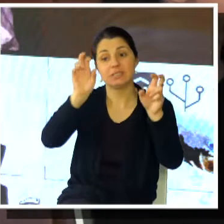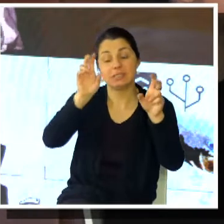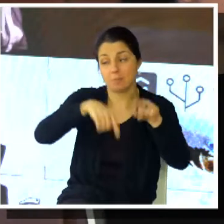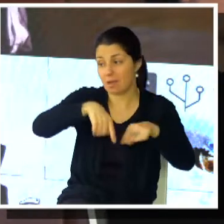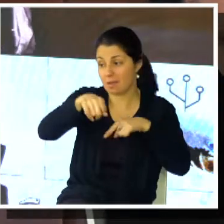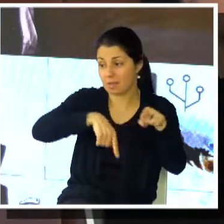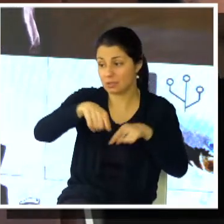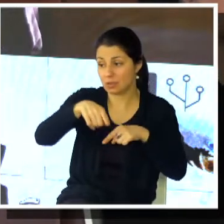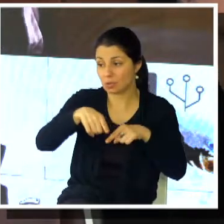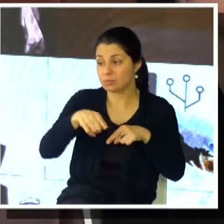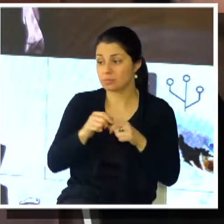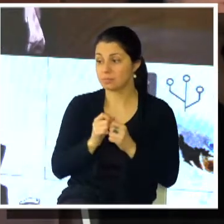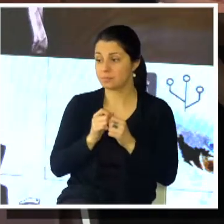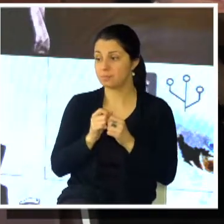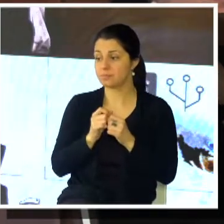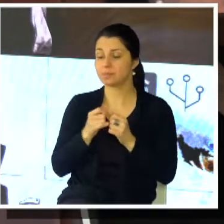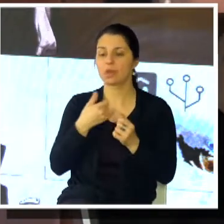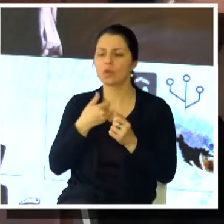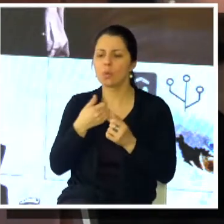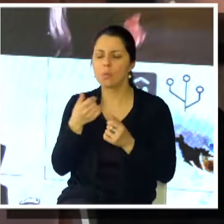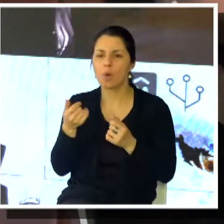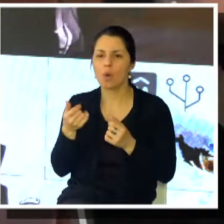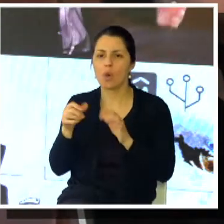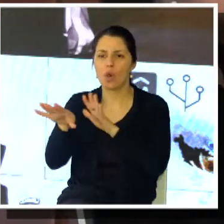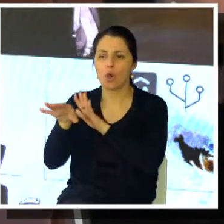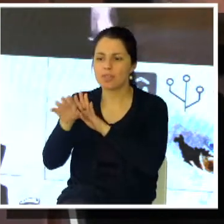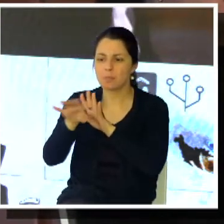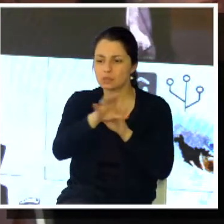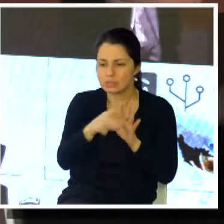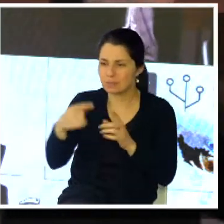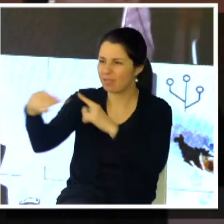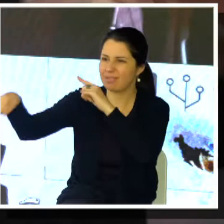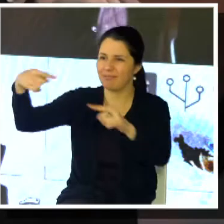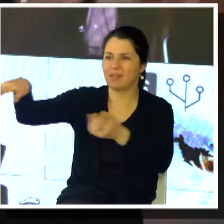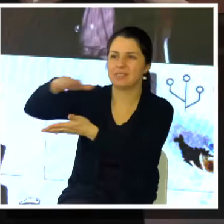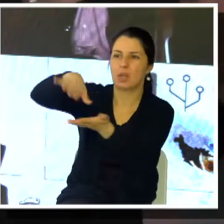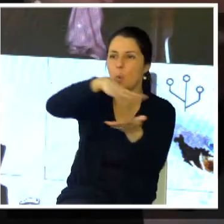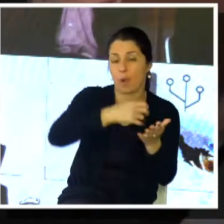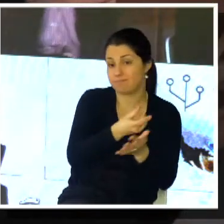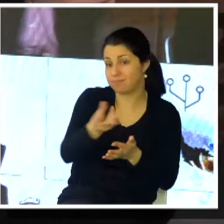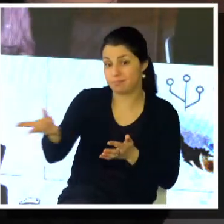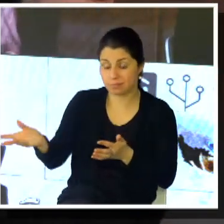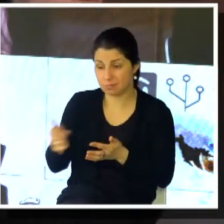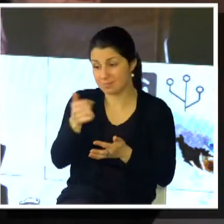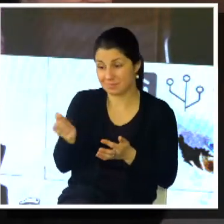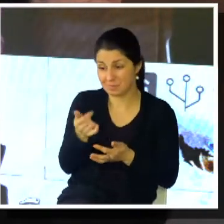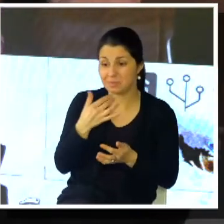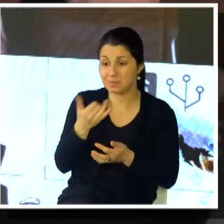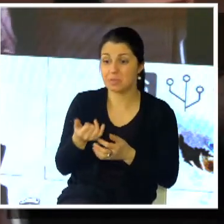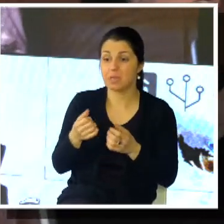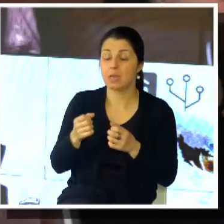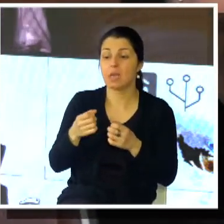gestión, cómo manejamos esos dispositivos que están dispersos por todos lados y en cantidades bastante grandes. El ancho